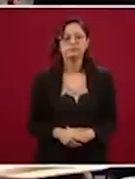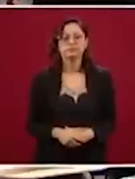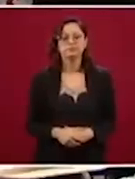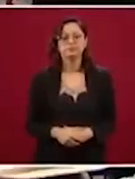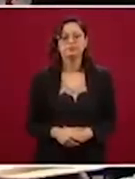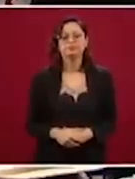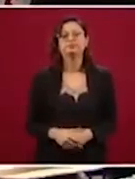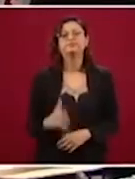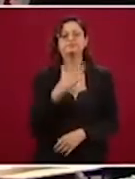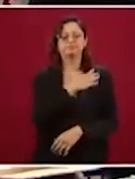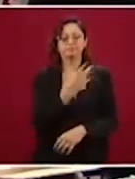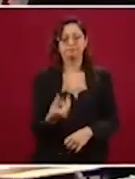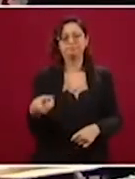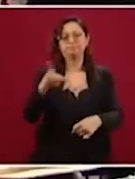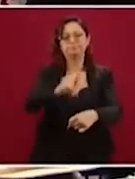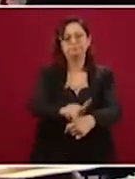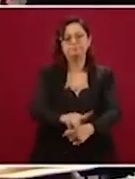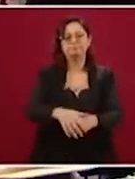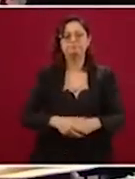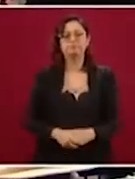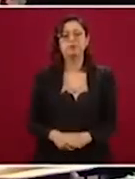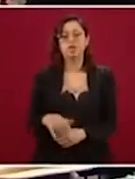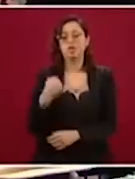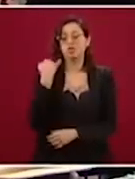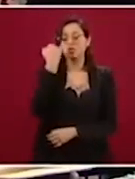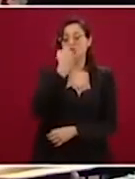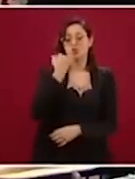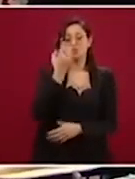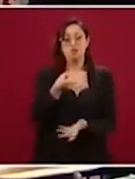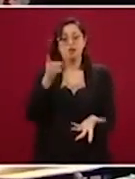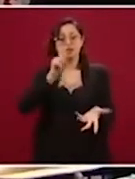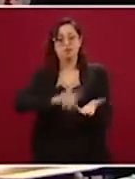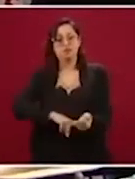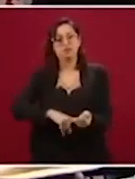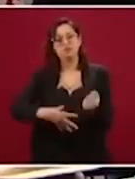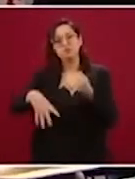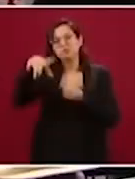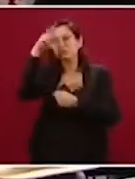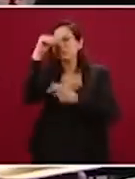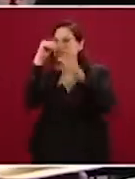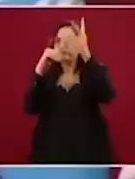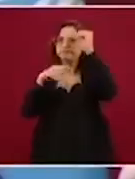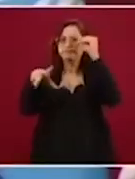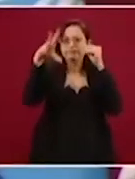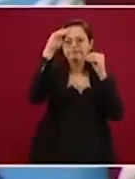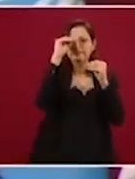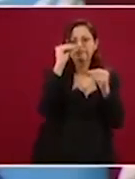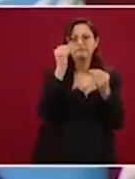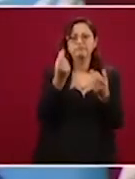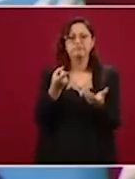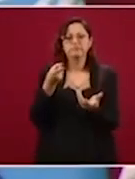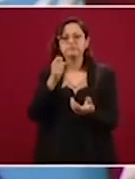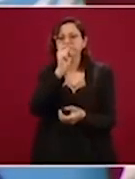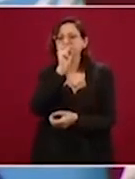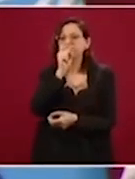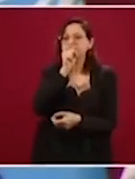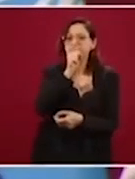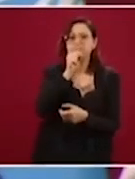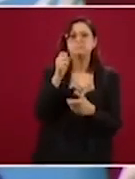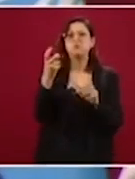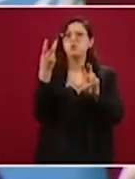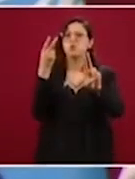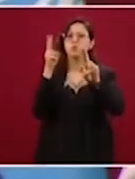las lenguas son cuerpos que acumulan conocimientos que nos revelan diversas formas para nombrar al universo